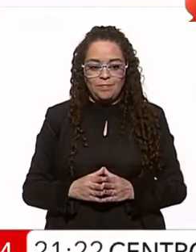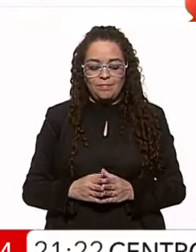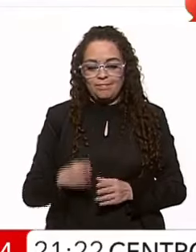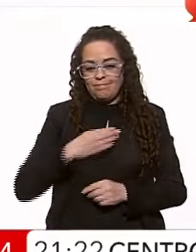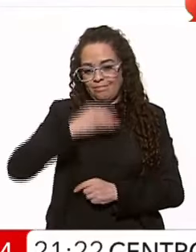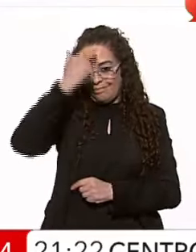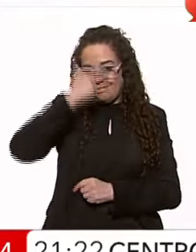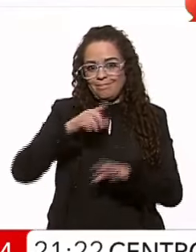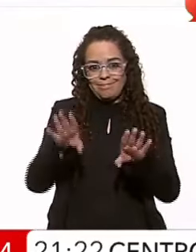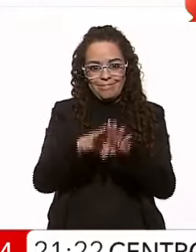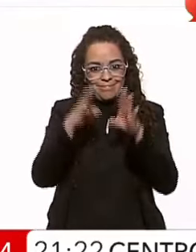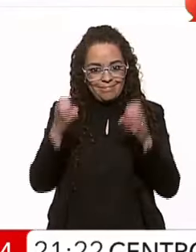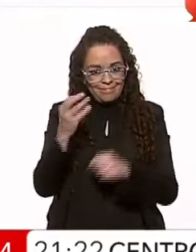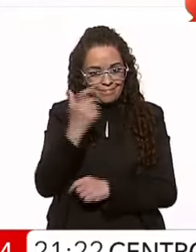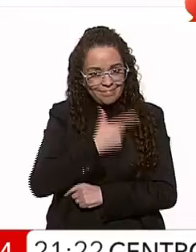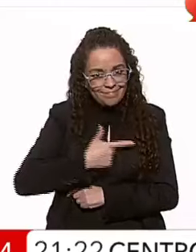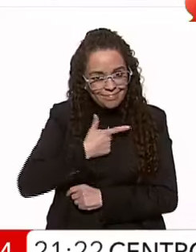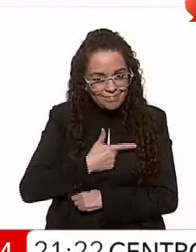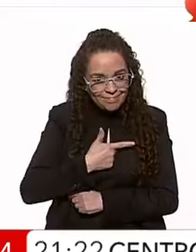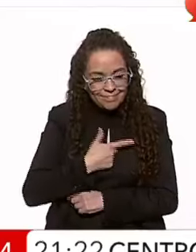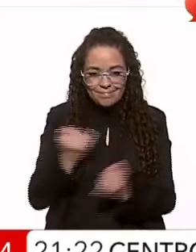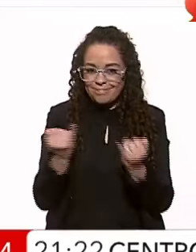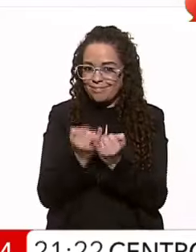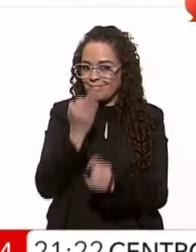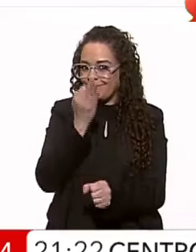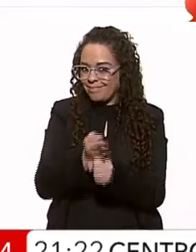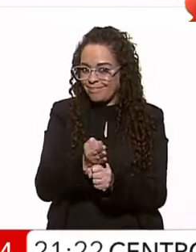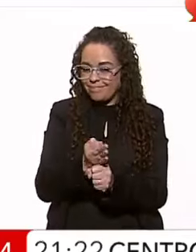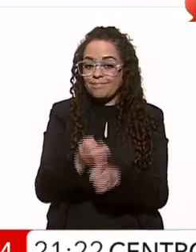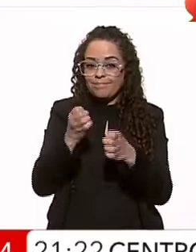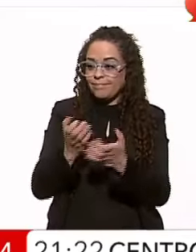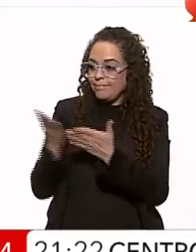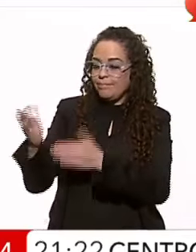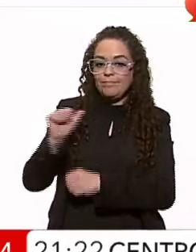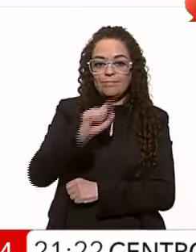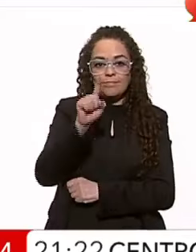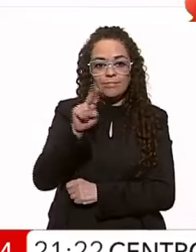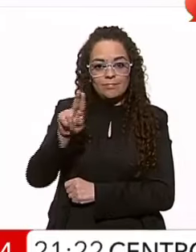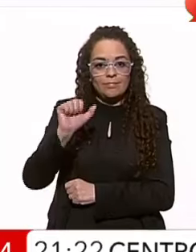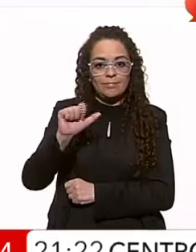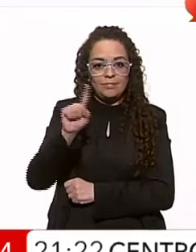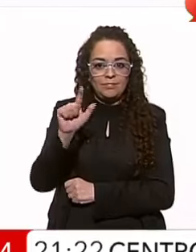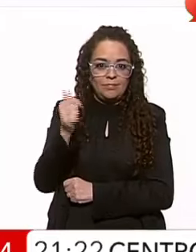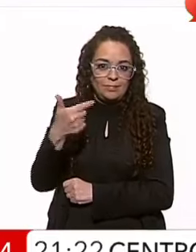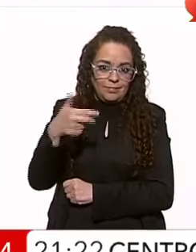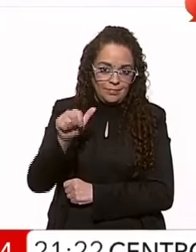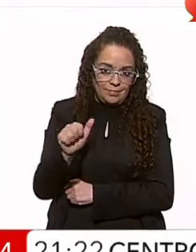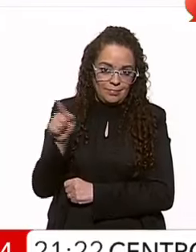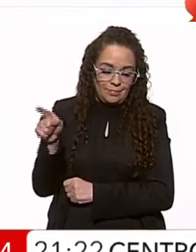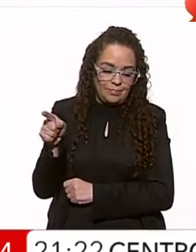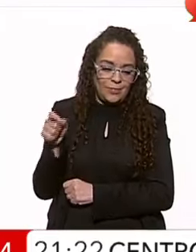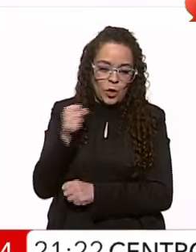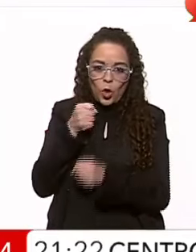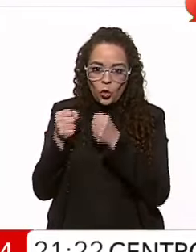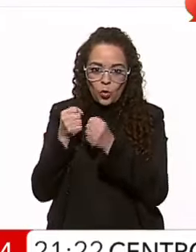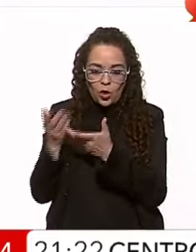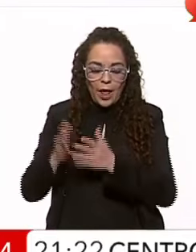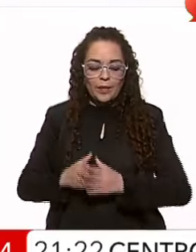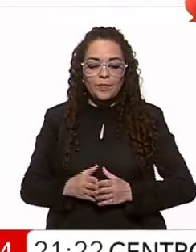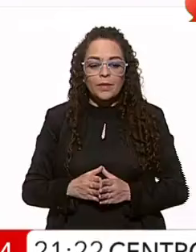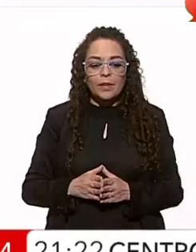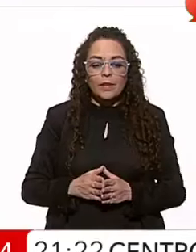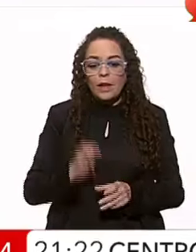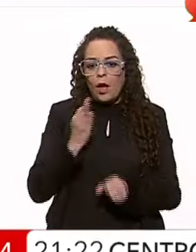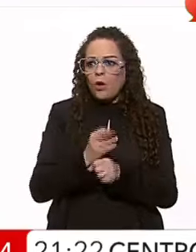¿cómo está? Mucho gusto. Mucho gusto también, nos acompaña Azul Alzaga. Doctor, acabamos de escuchar, de ver